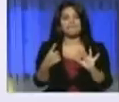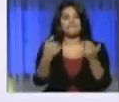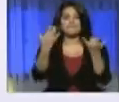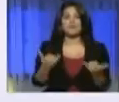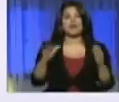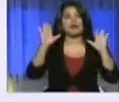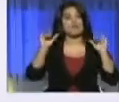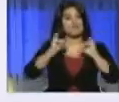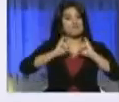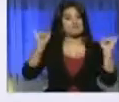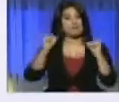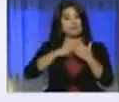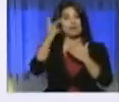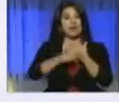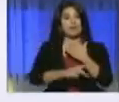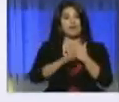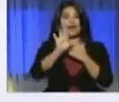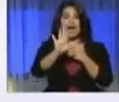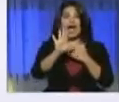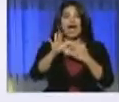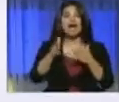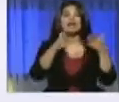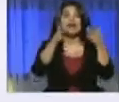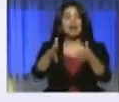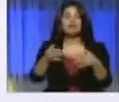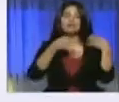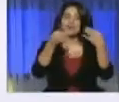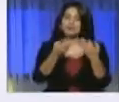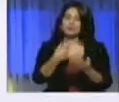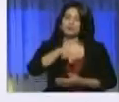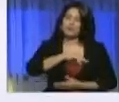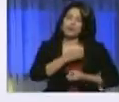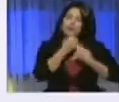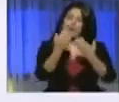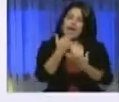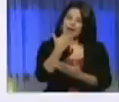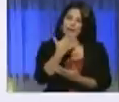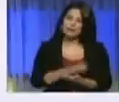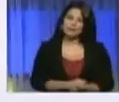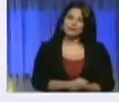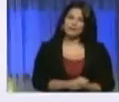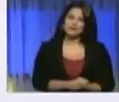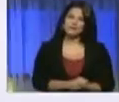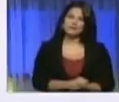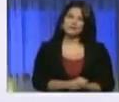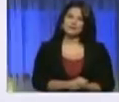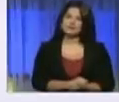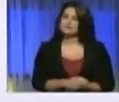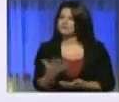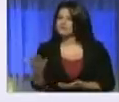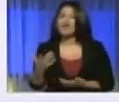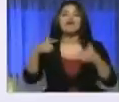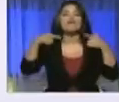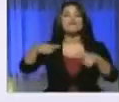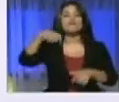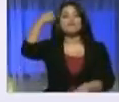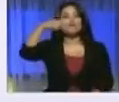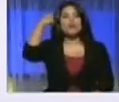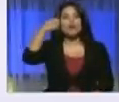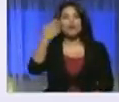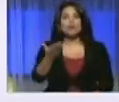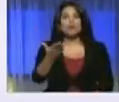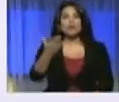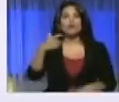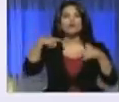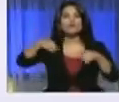este programa. Le tenemos un regalo, como siempre. ¿Ah? Un video con